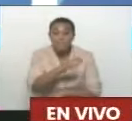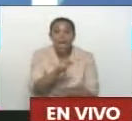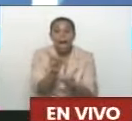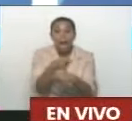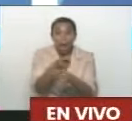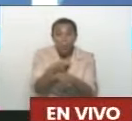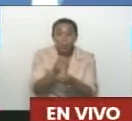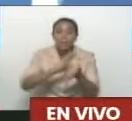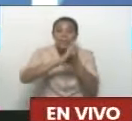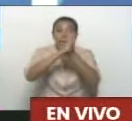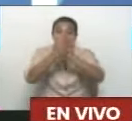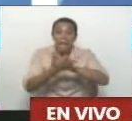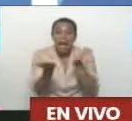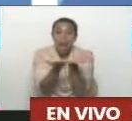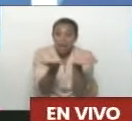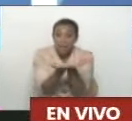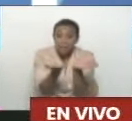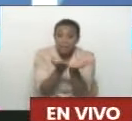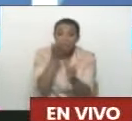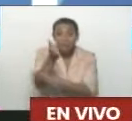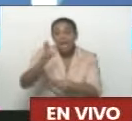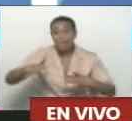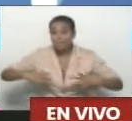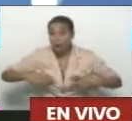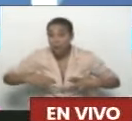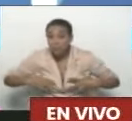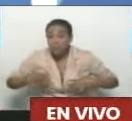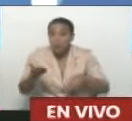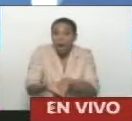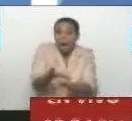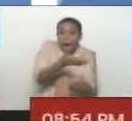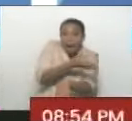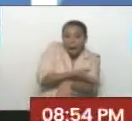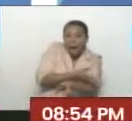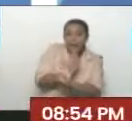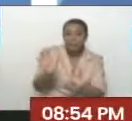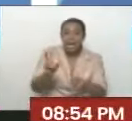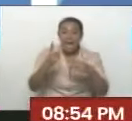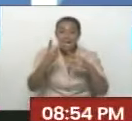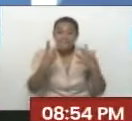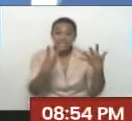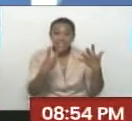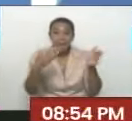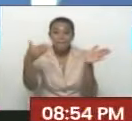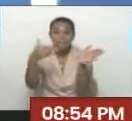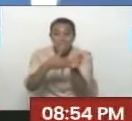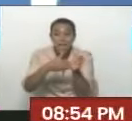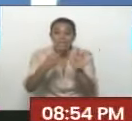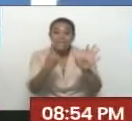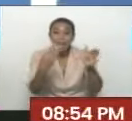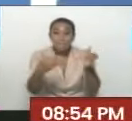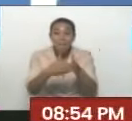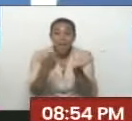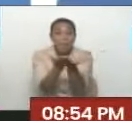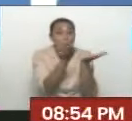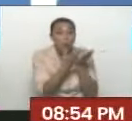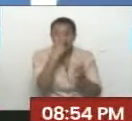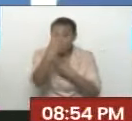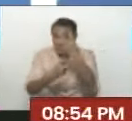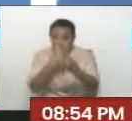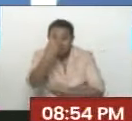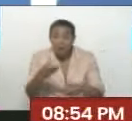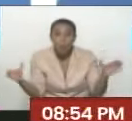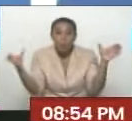cuando estén terminando las clases y vayamos a vacaciones, debemos tener 6.000 escuelas del país visitadas